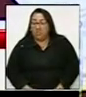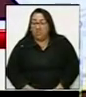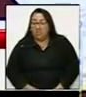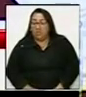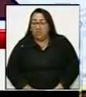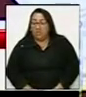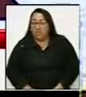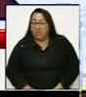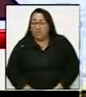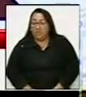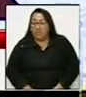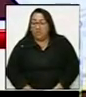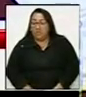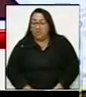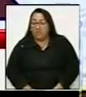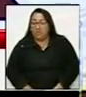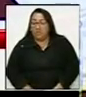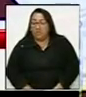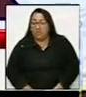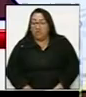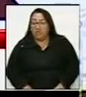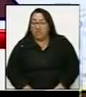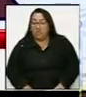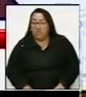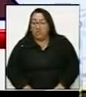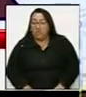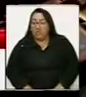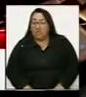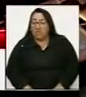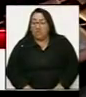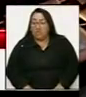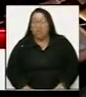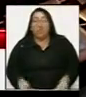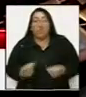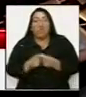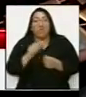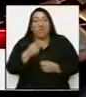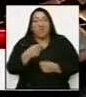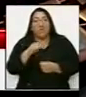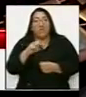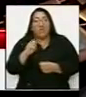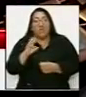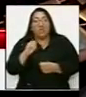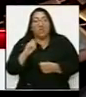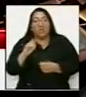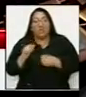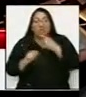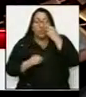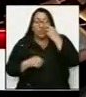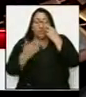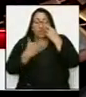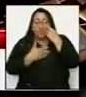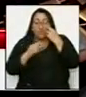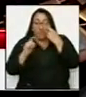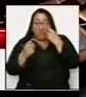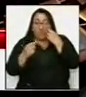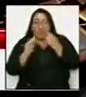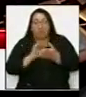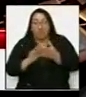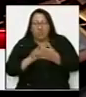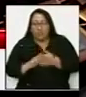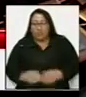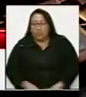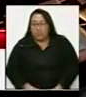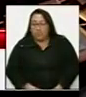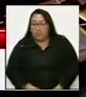Congresista Gino Costa, finalmente para agotar el debate. Gracias, presidenta. Presidente, en primer lugar, disculparme porque